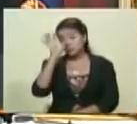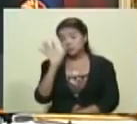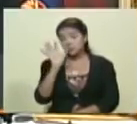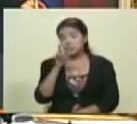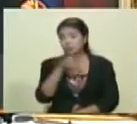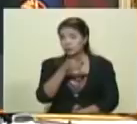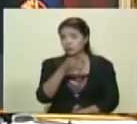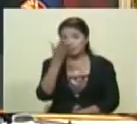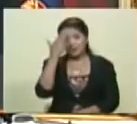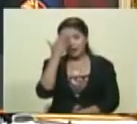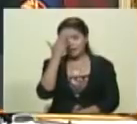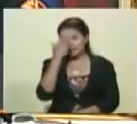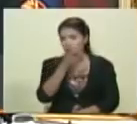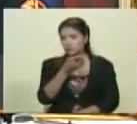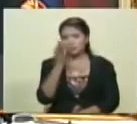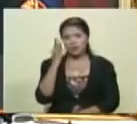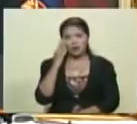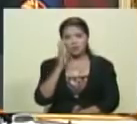tú que lo sabes todo,